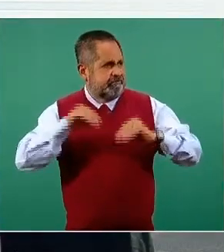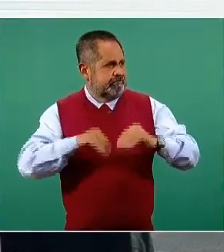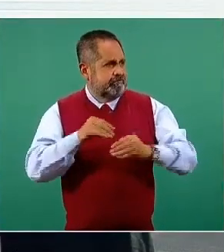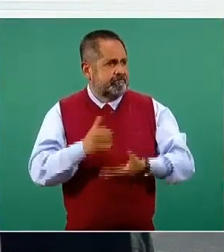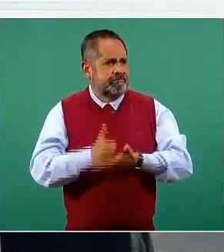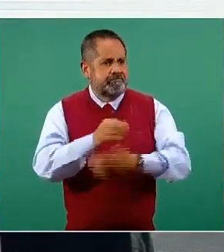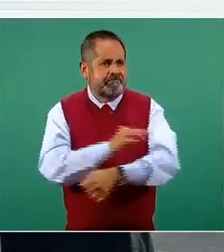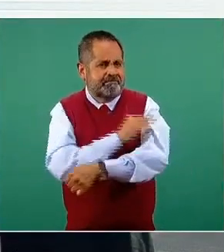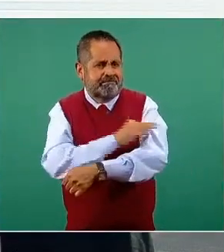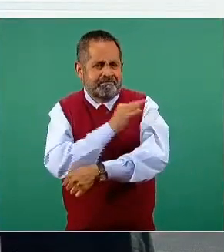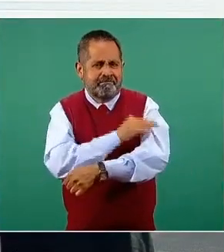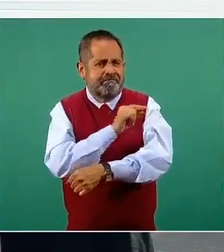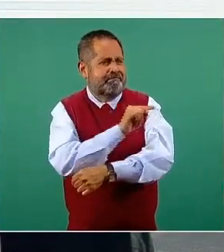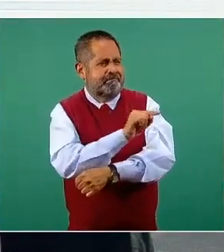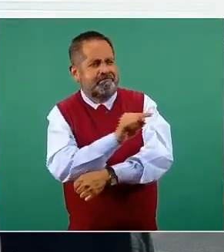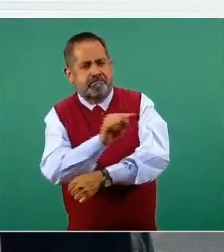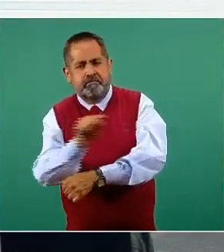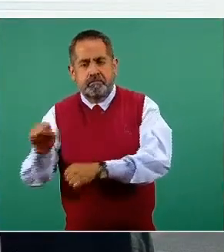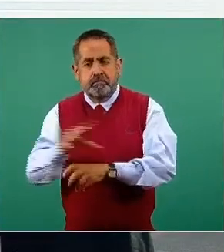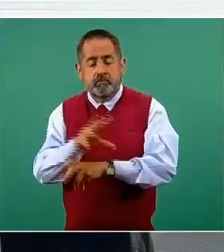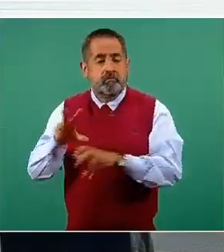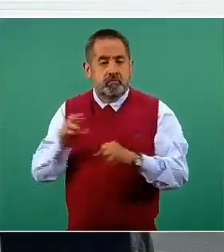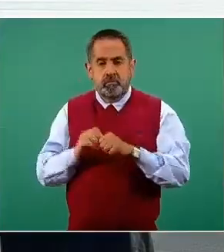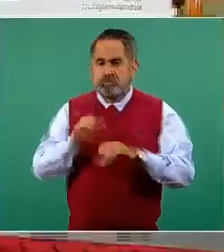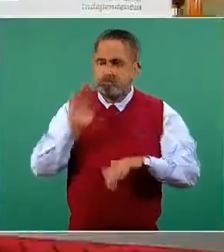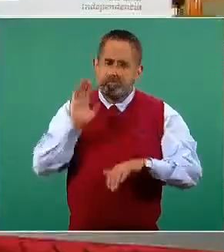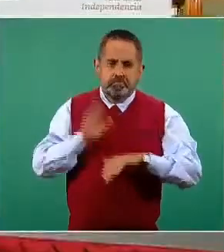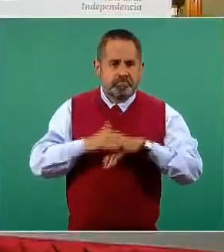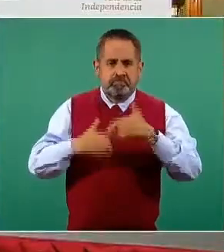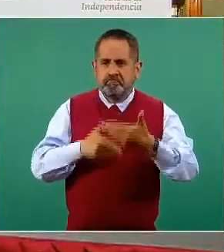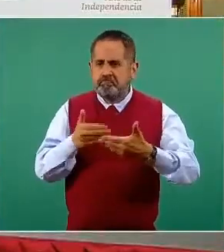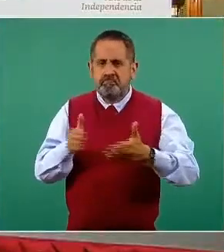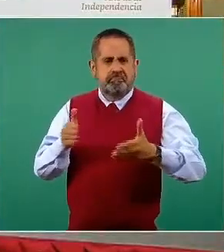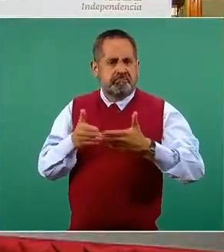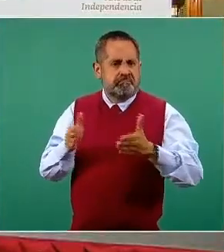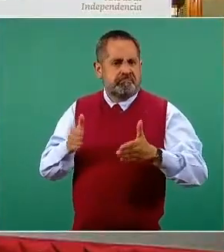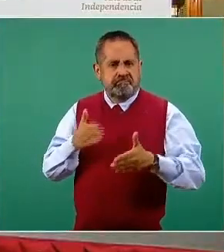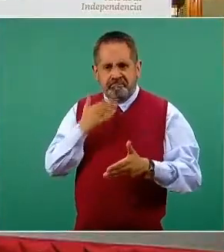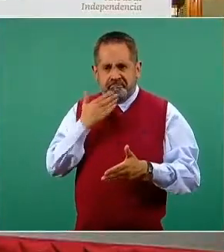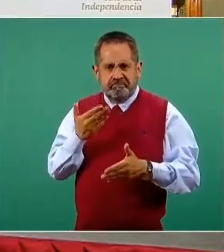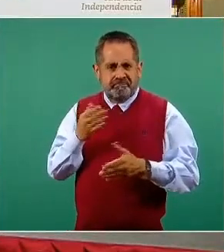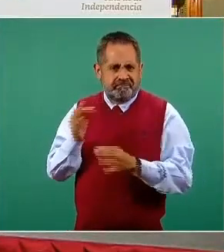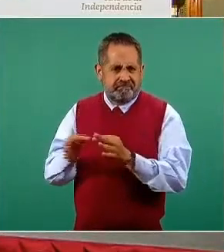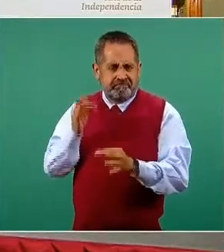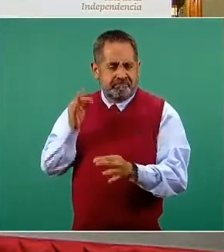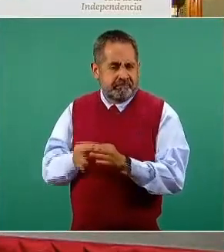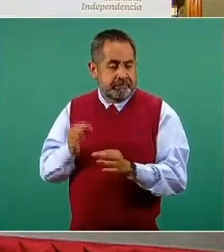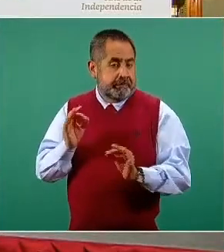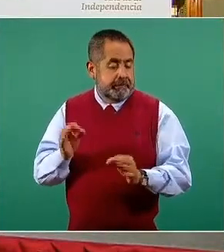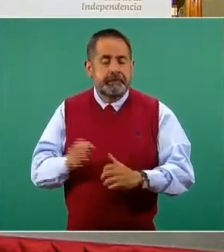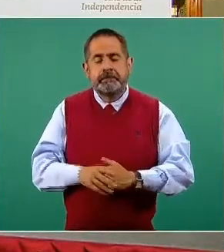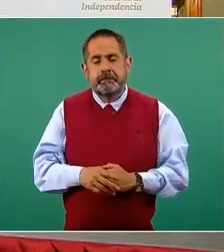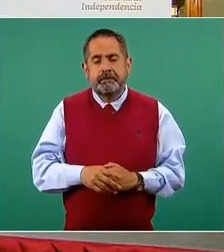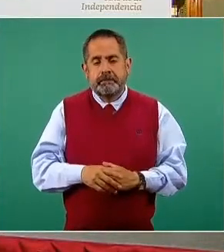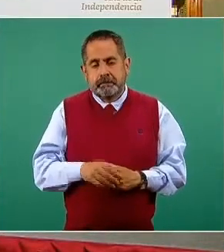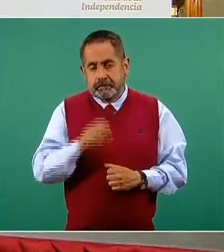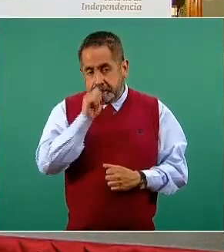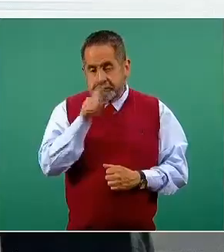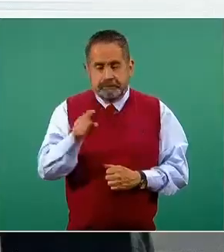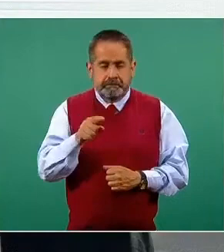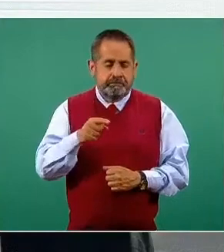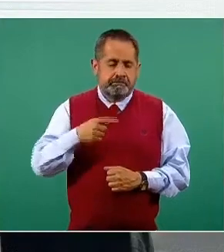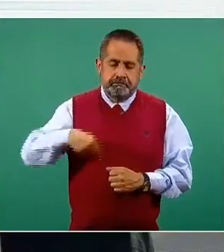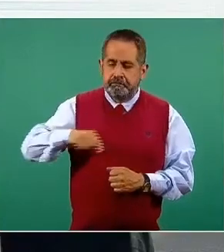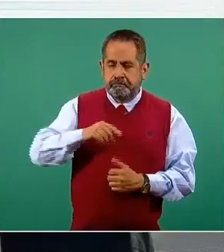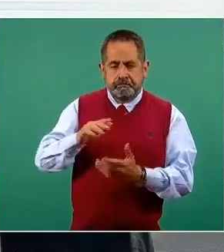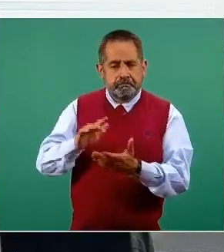el terreno que permiten tener operativos más amplios, más eficientes. Agradezco también, a nombre de todo